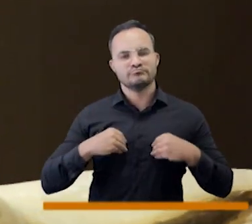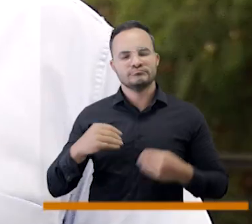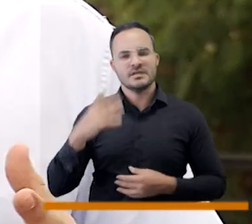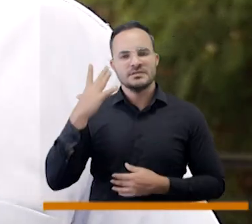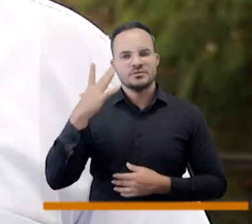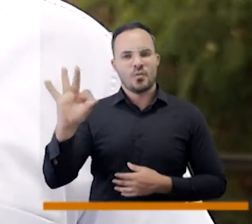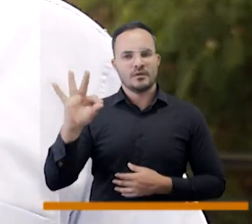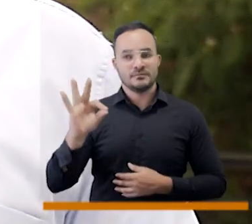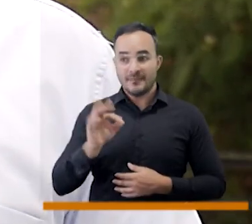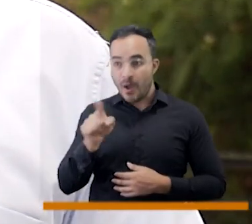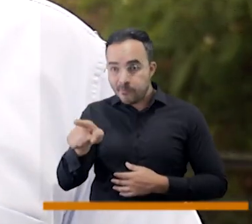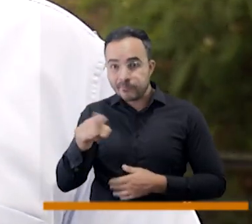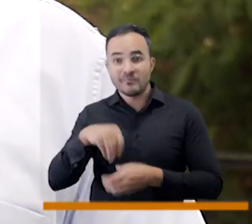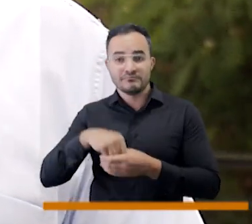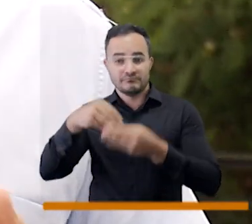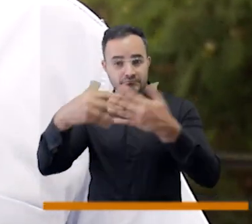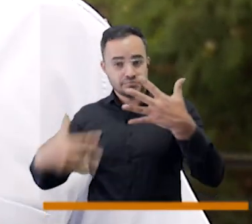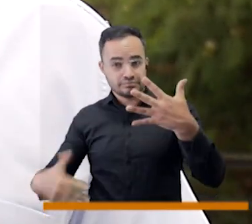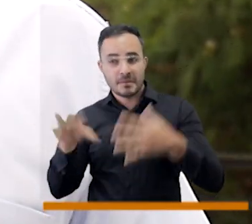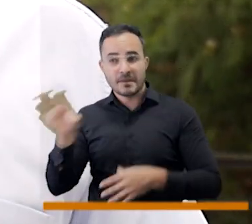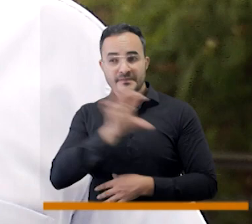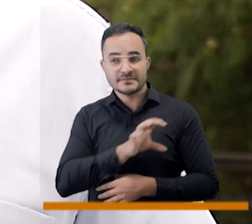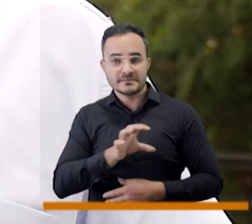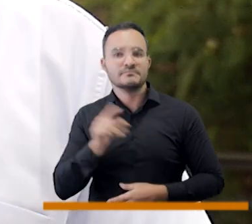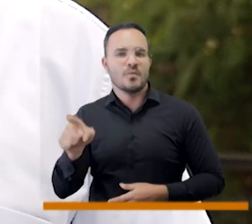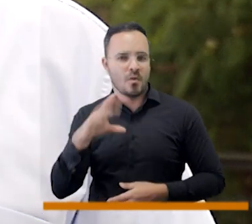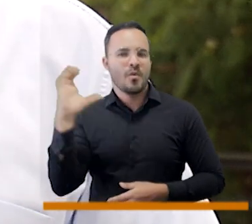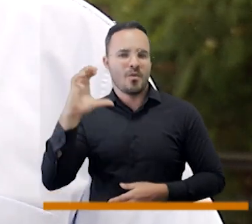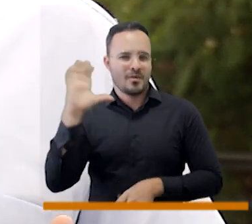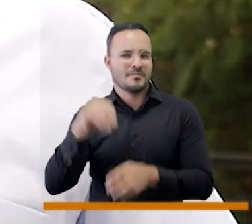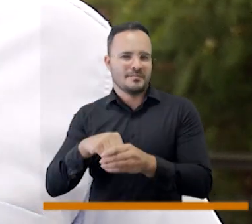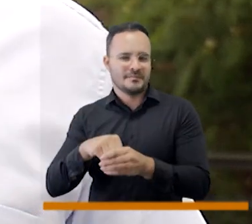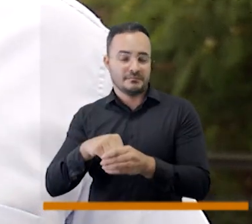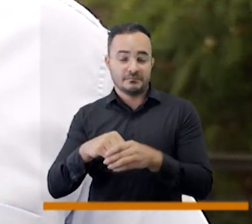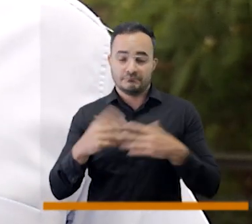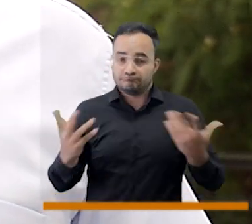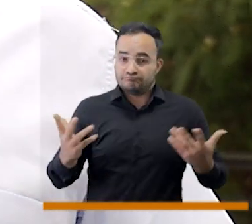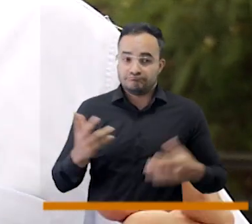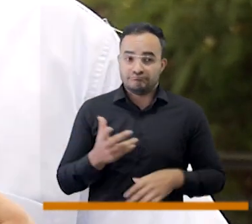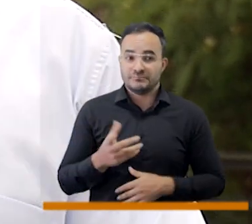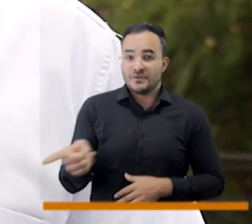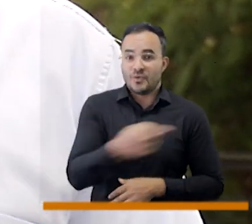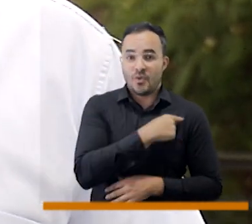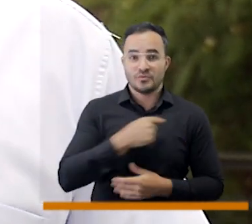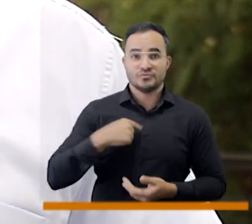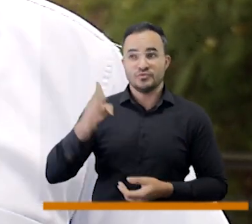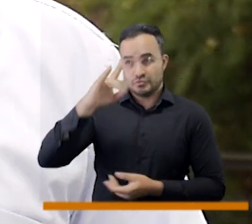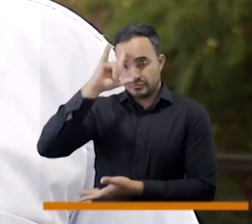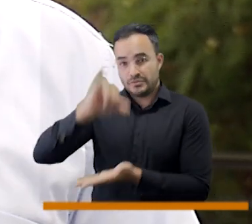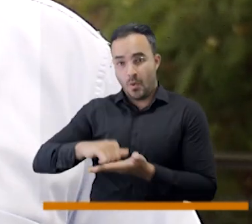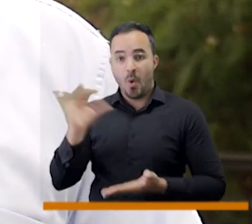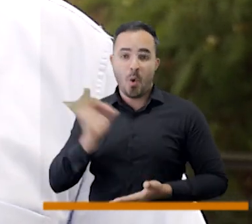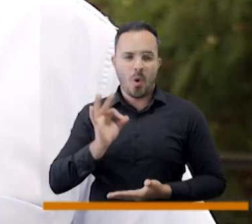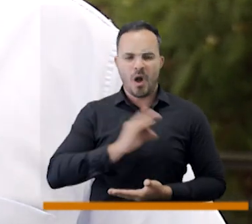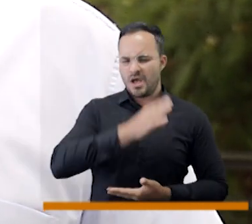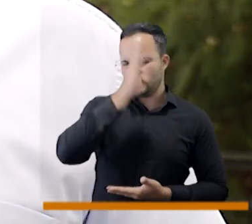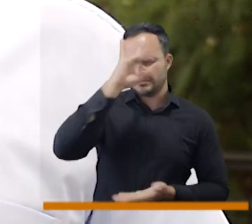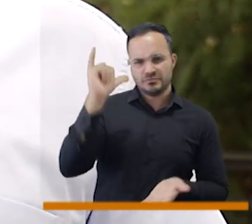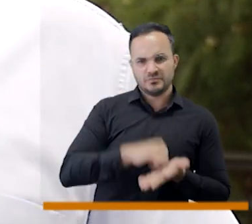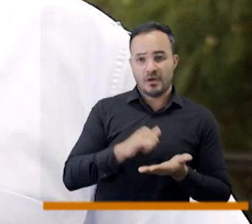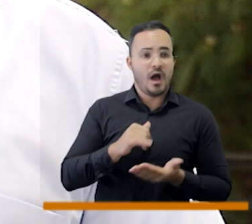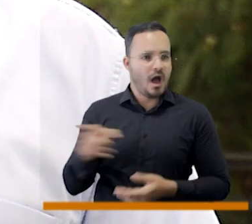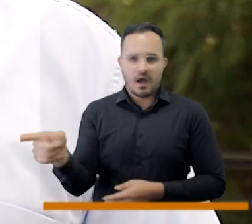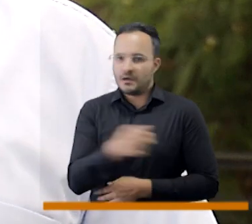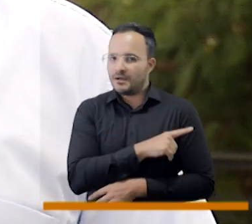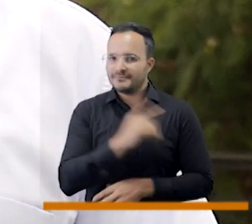persecución a la libertad religiosa. Y en realidad esto es algo que nos afecta a todos los creyentes, incluyendo a los no creyentes. Qué